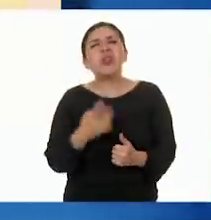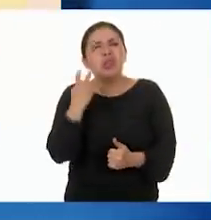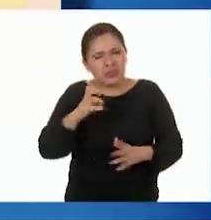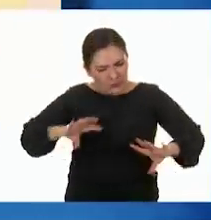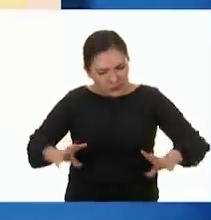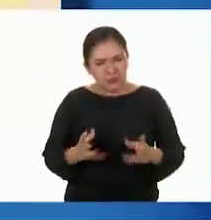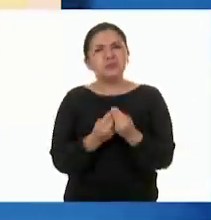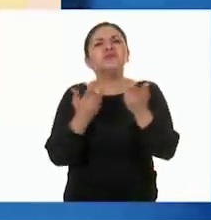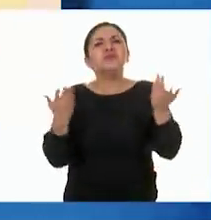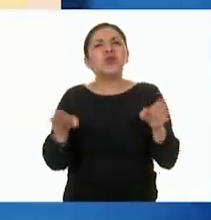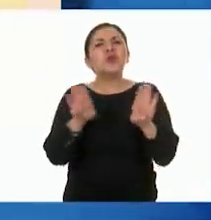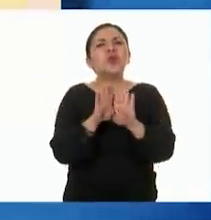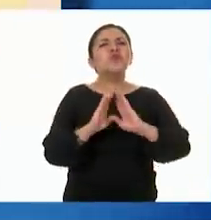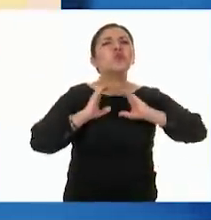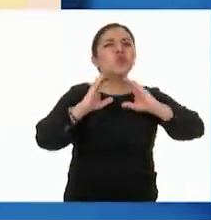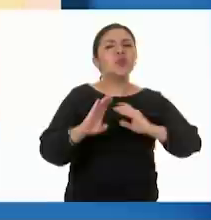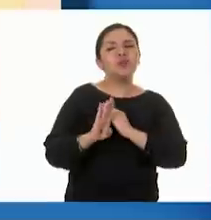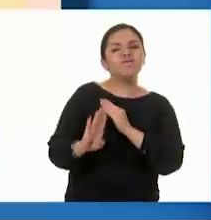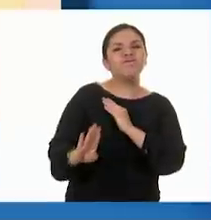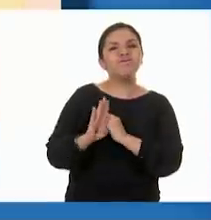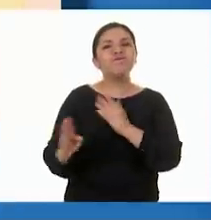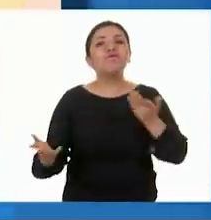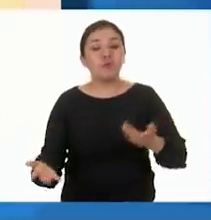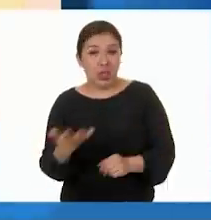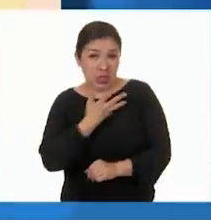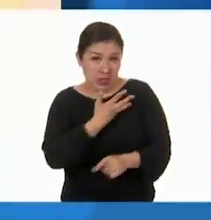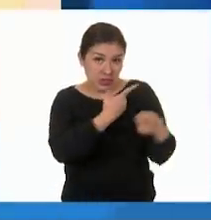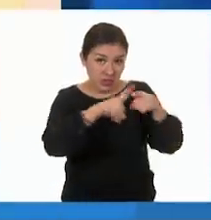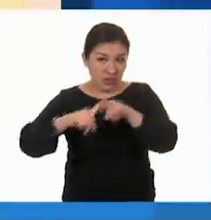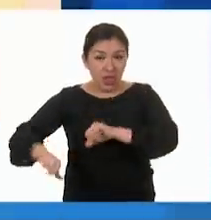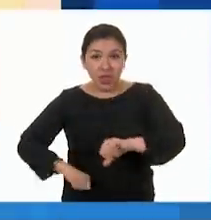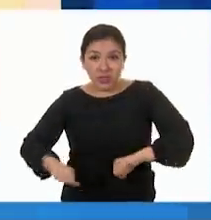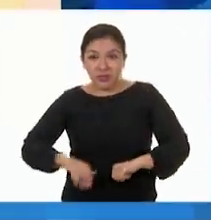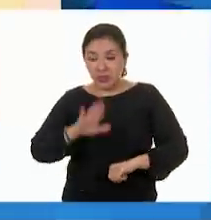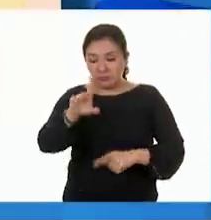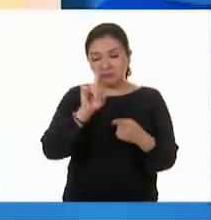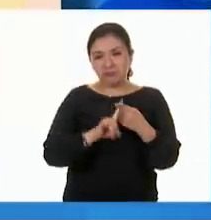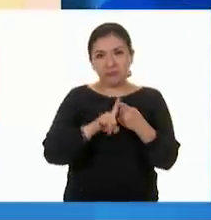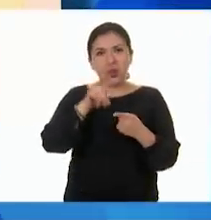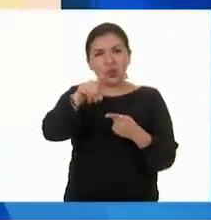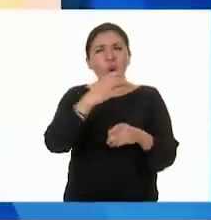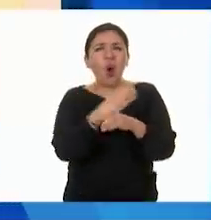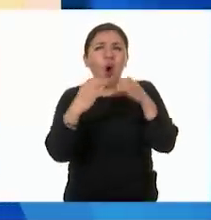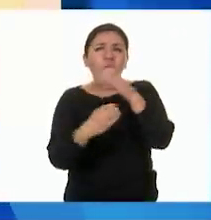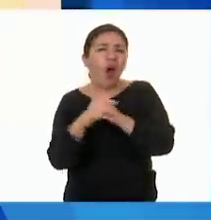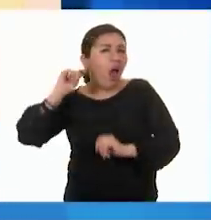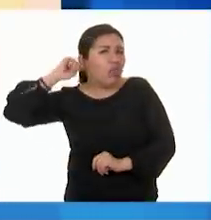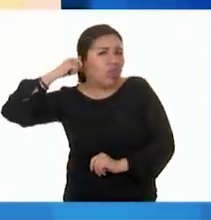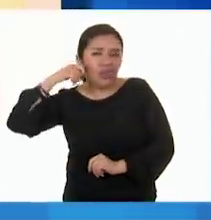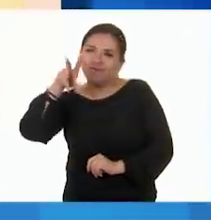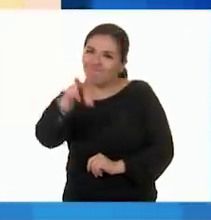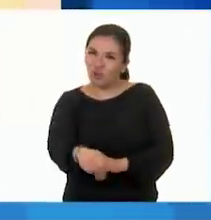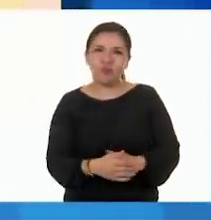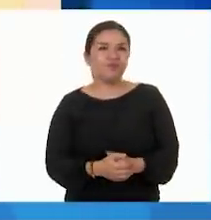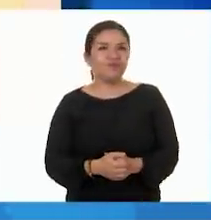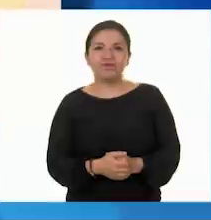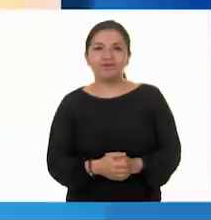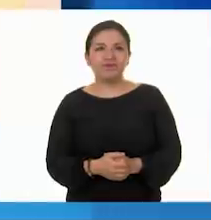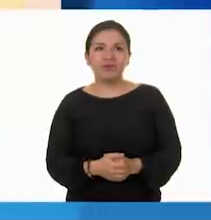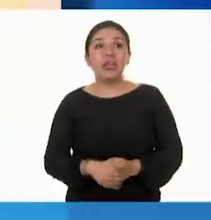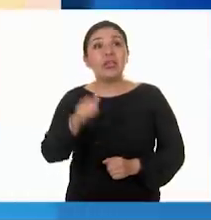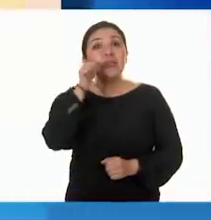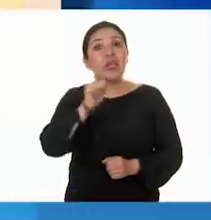esto, Alexia, ¿cómo lo prevenimos? Hay diferentes acciones. La primera es no introducir objetos en los oídos.